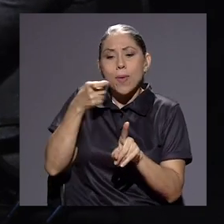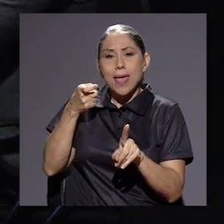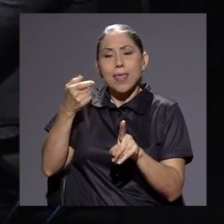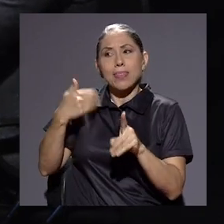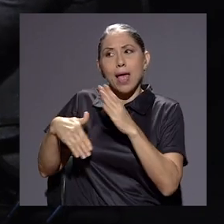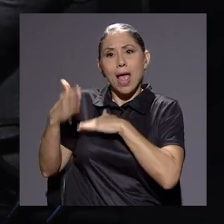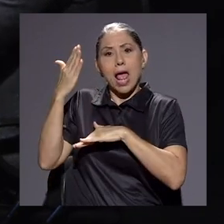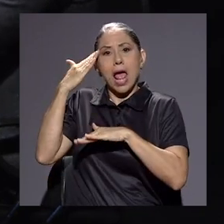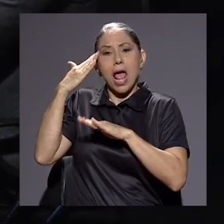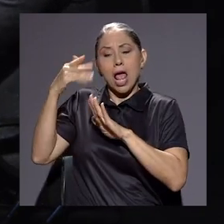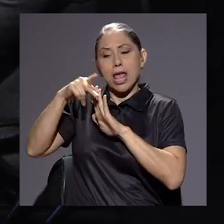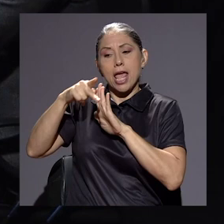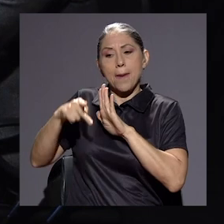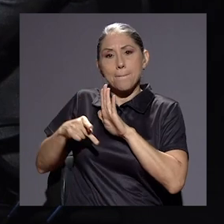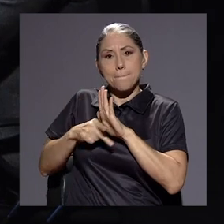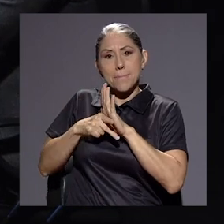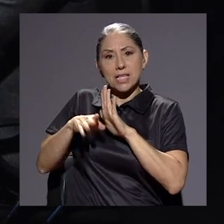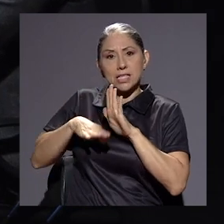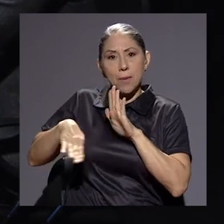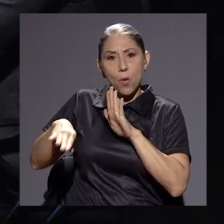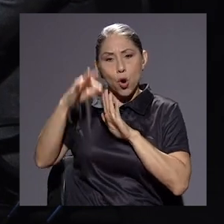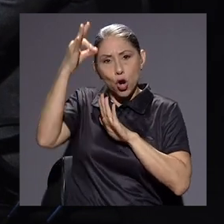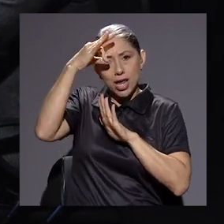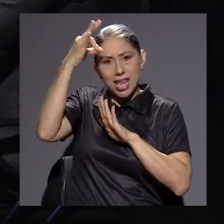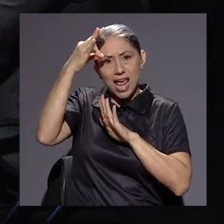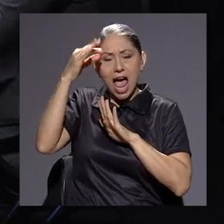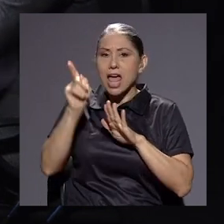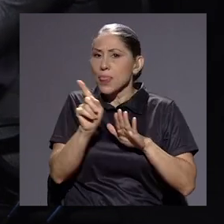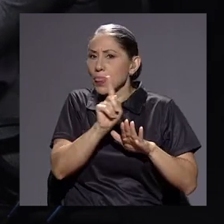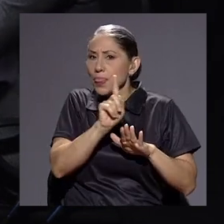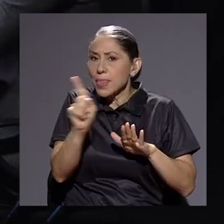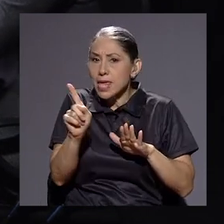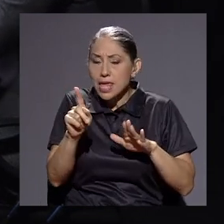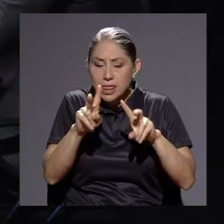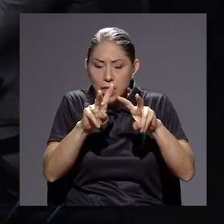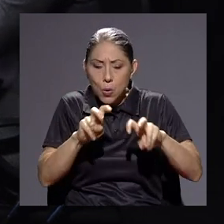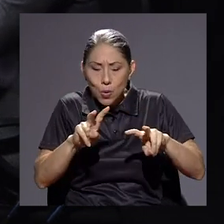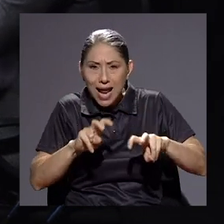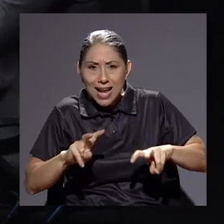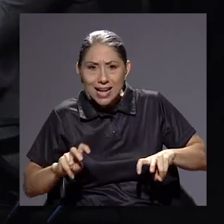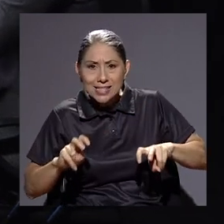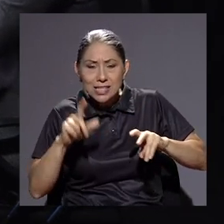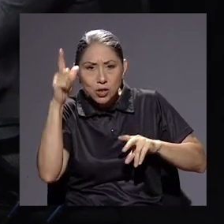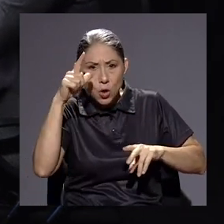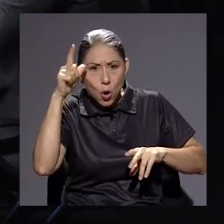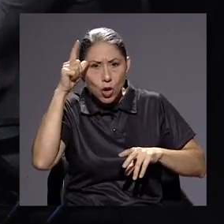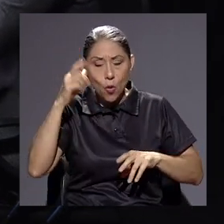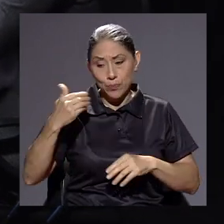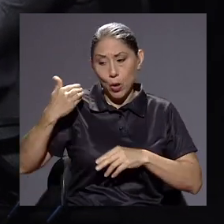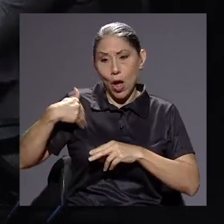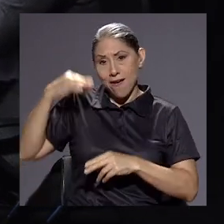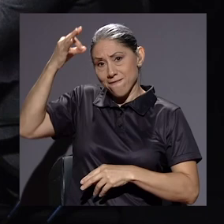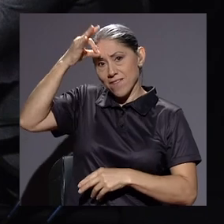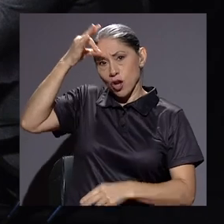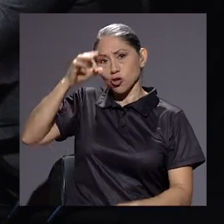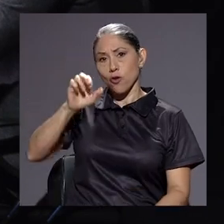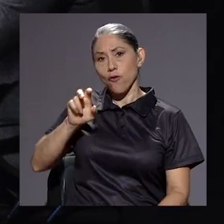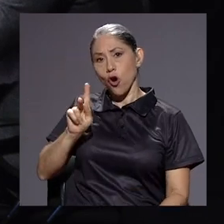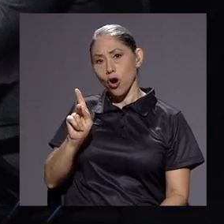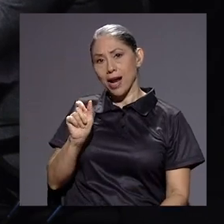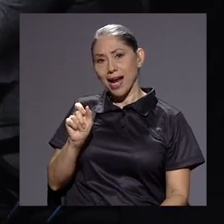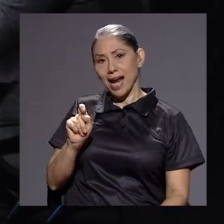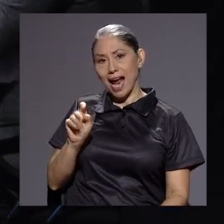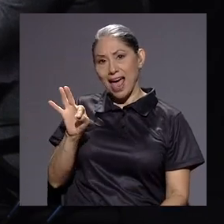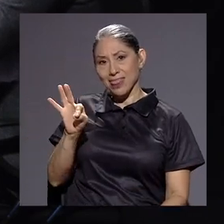epistemología ni de un análisis lógico. Es Kant decía, y en esto era muy interesante, en un libro que